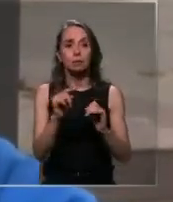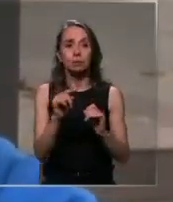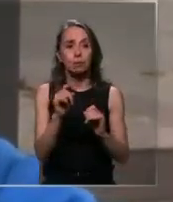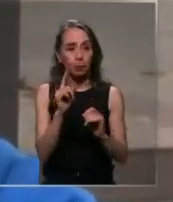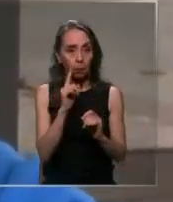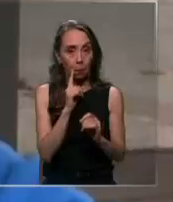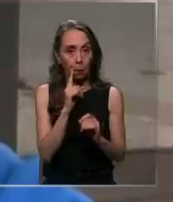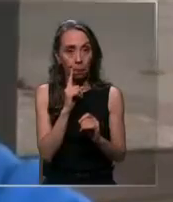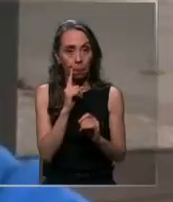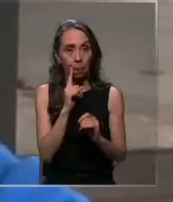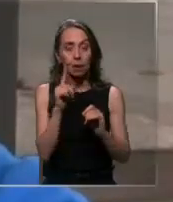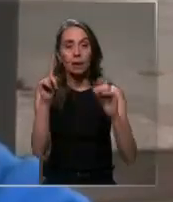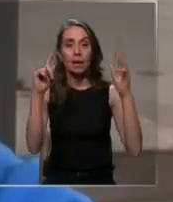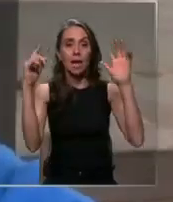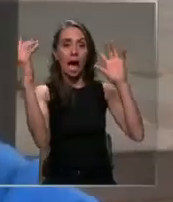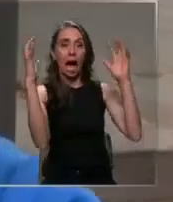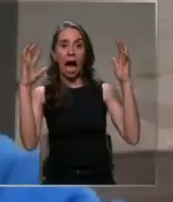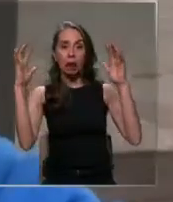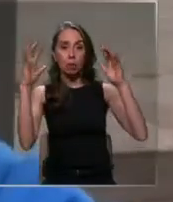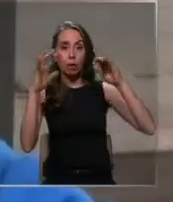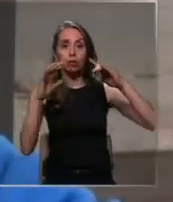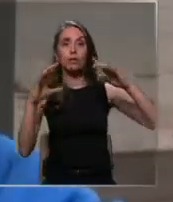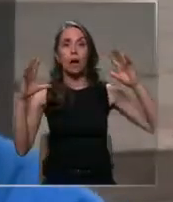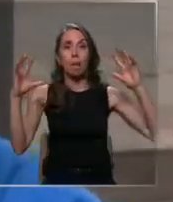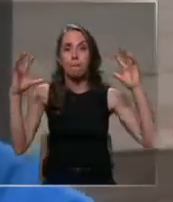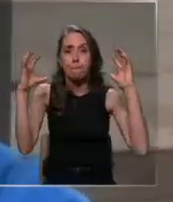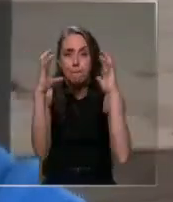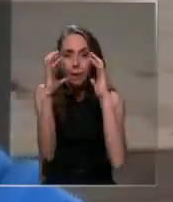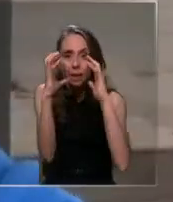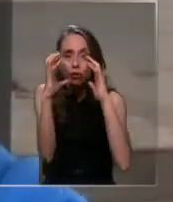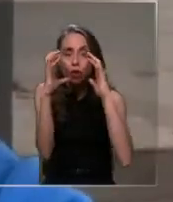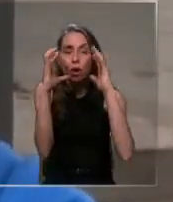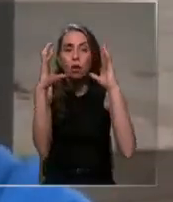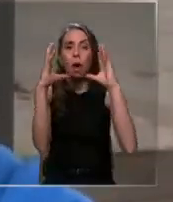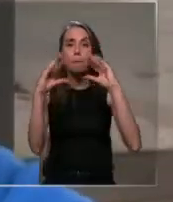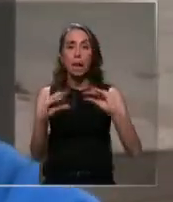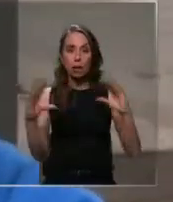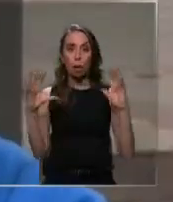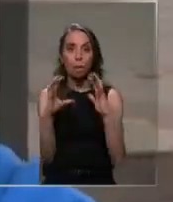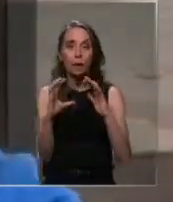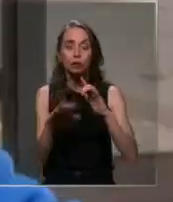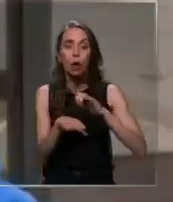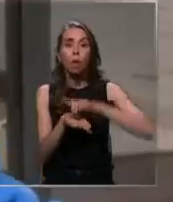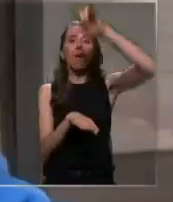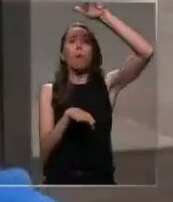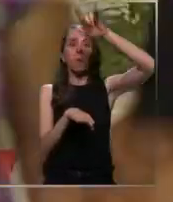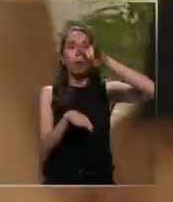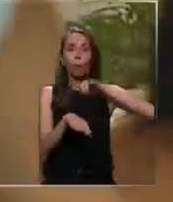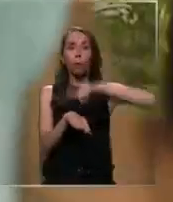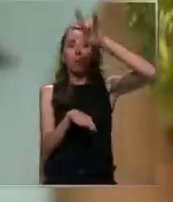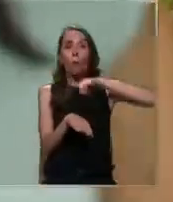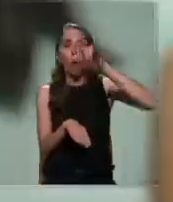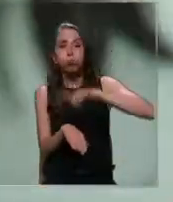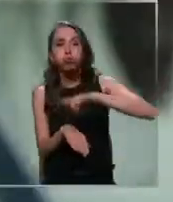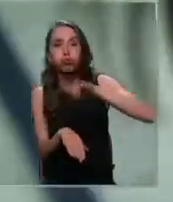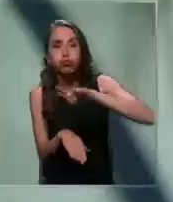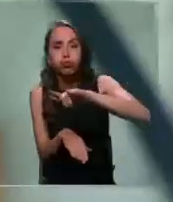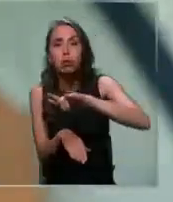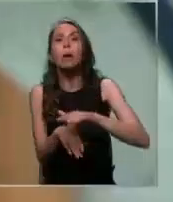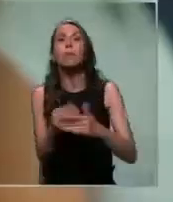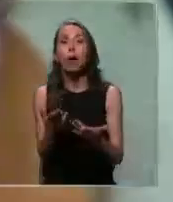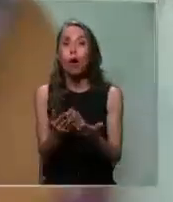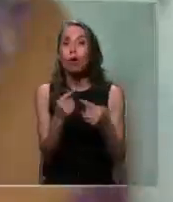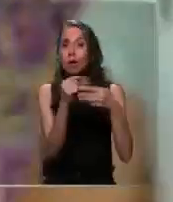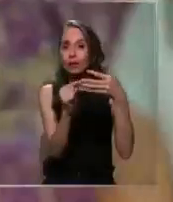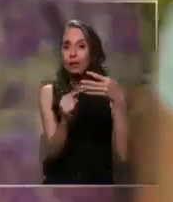de atmósfera de mayor presión a menor presión y hacen que el avión se mueva. Y ante ello son varias